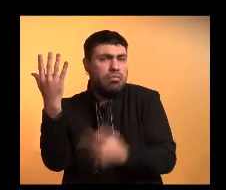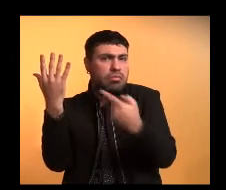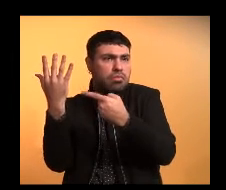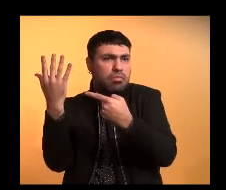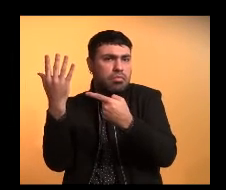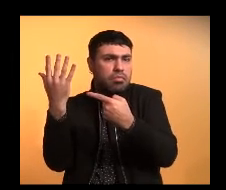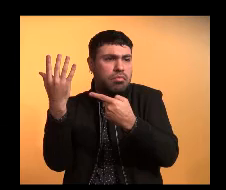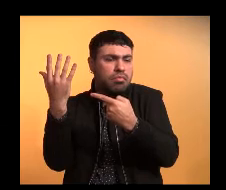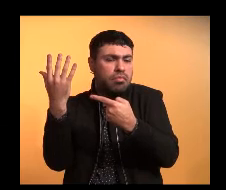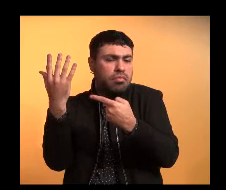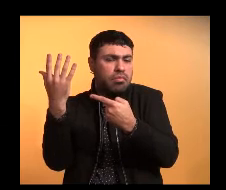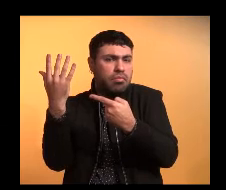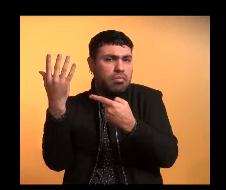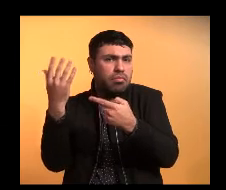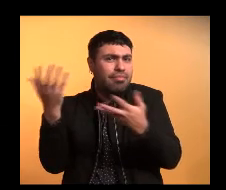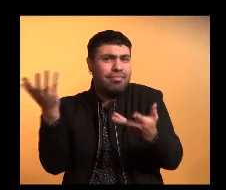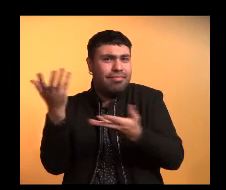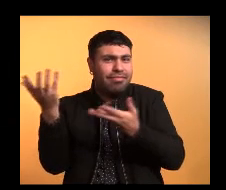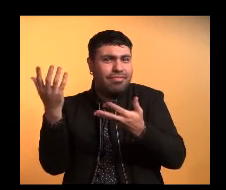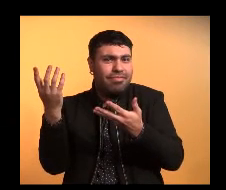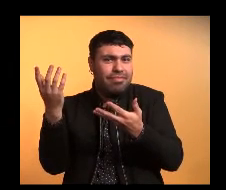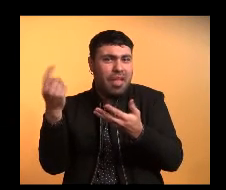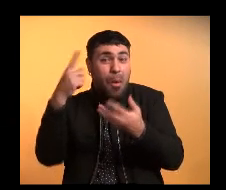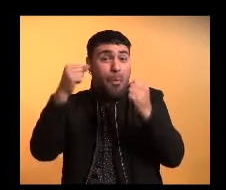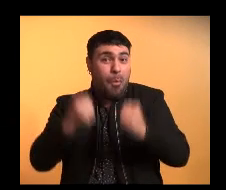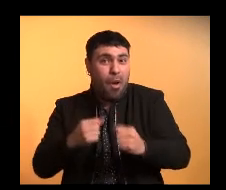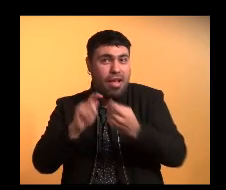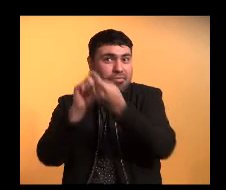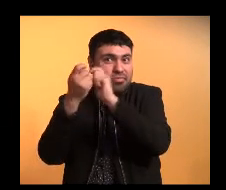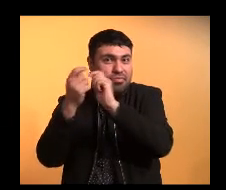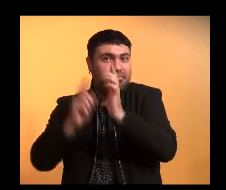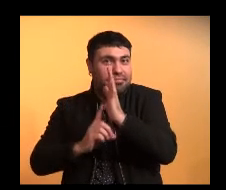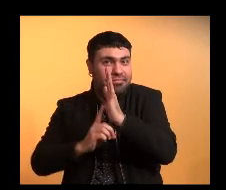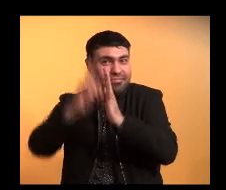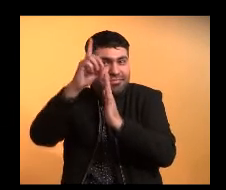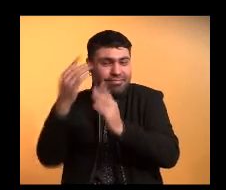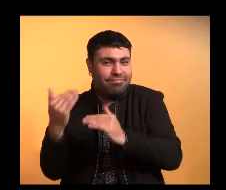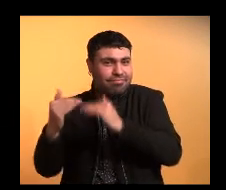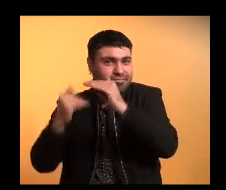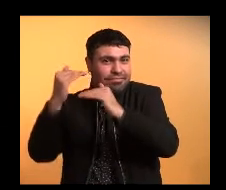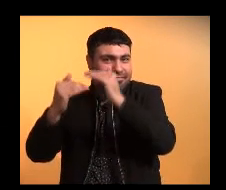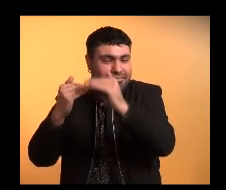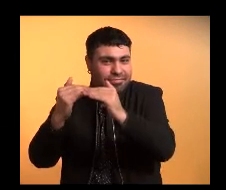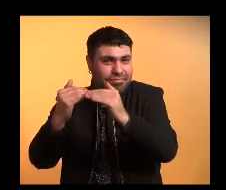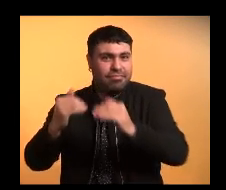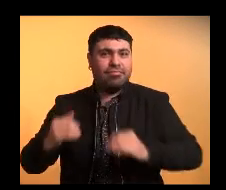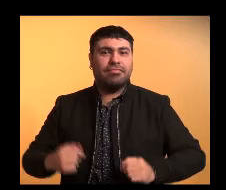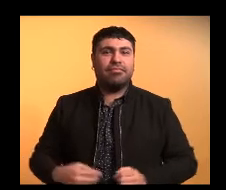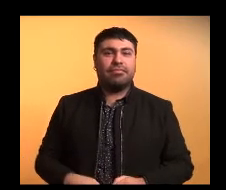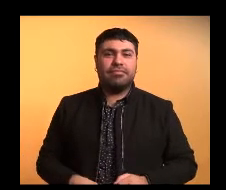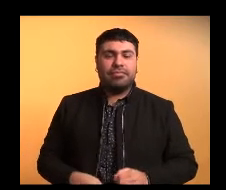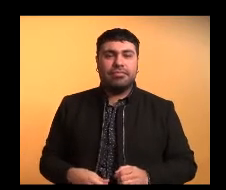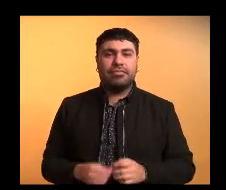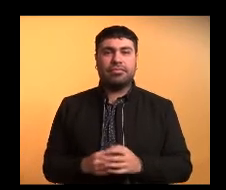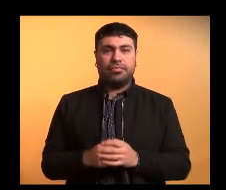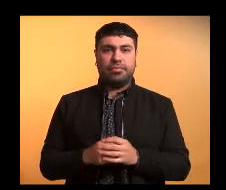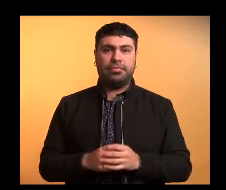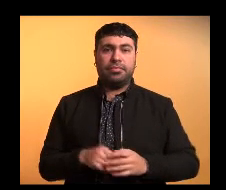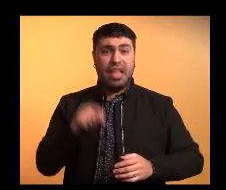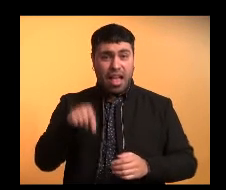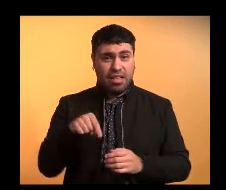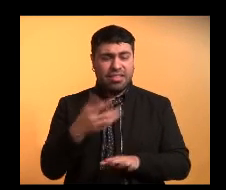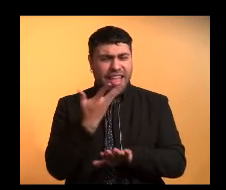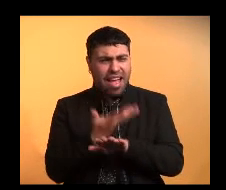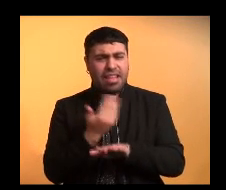esta salpicadura o el spray del oleaje muchas veces. Y acá también tenemos, y si para